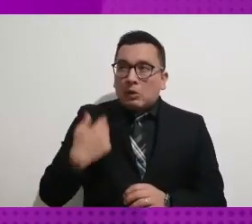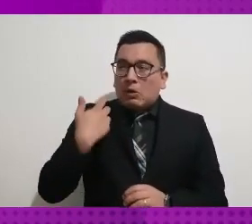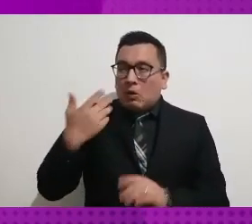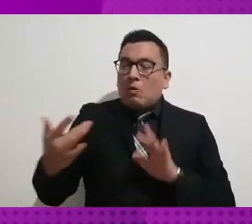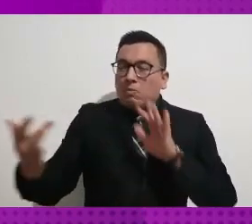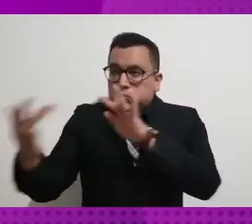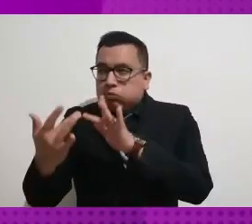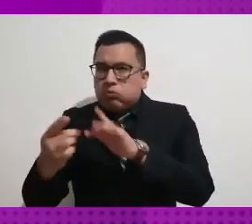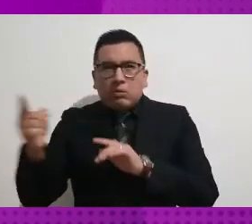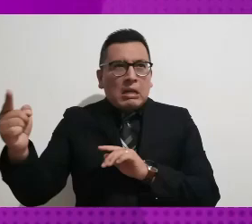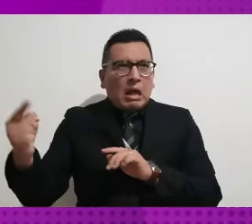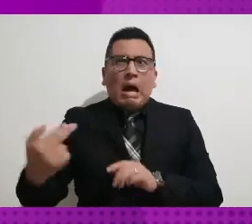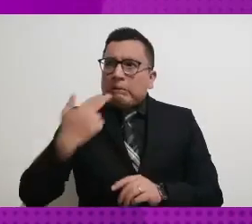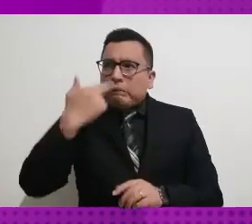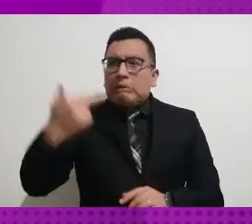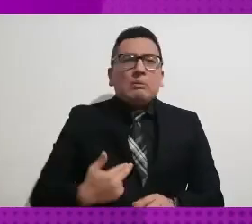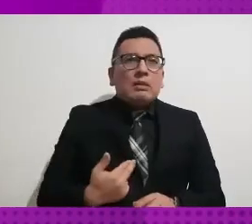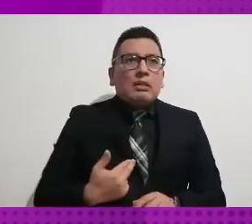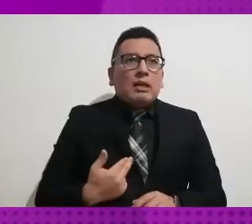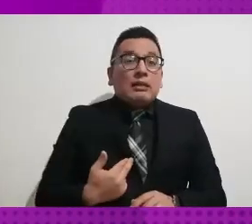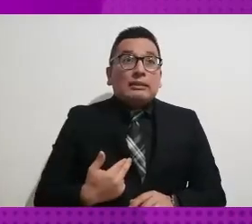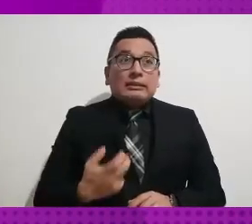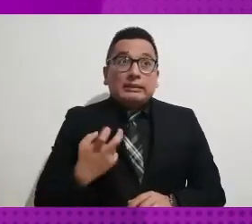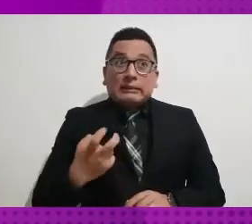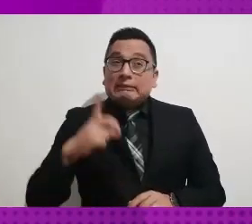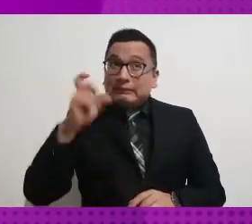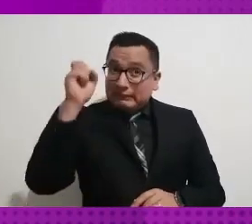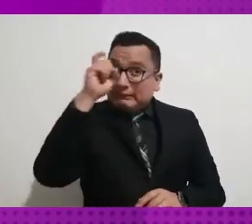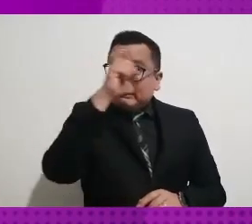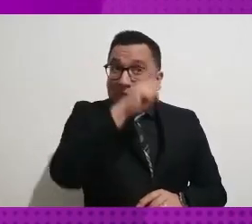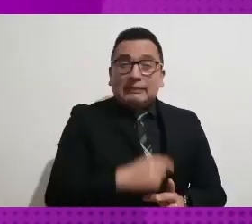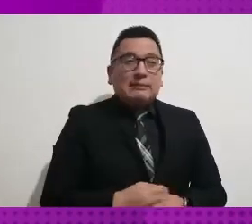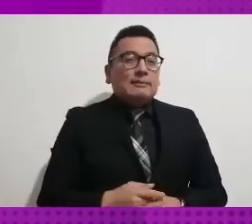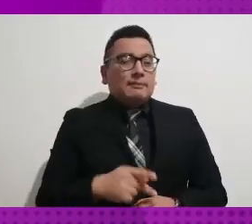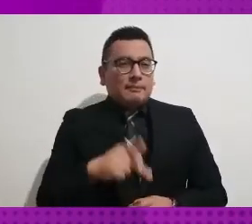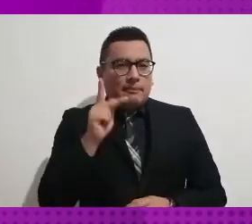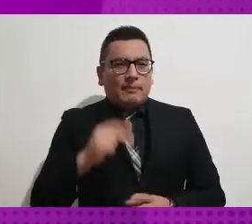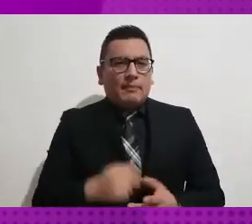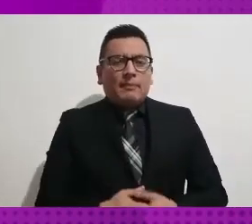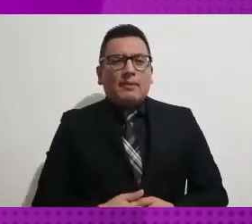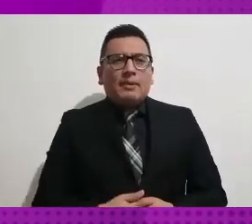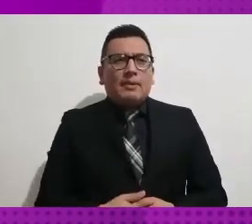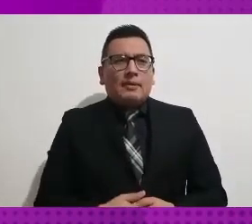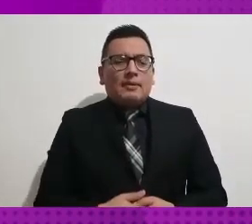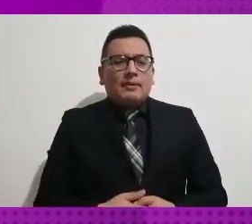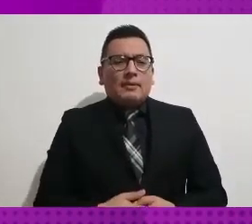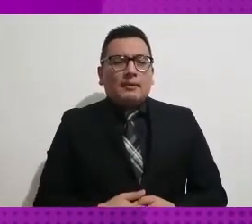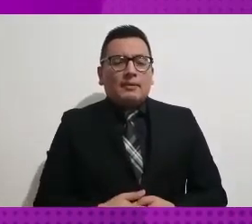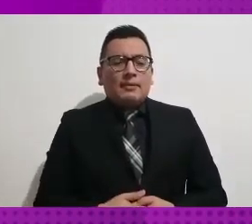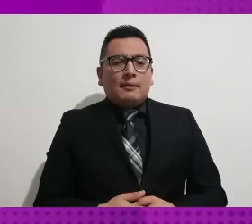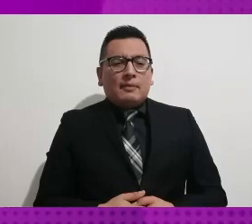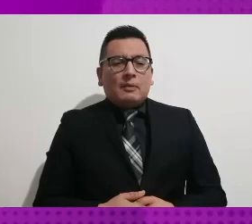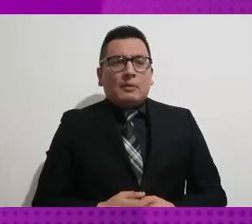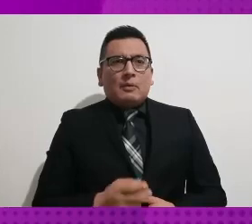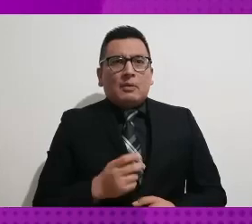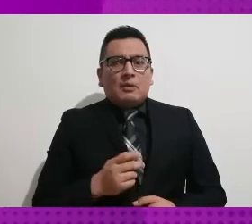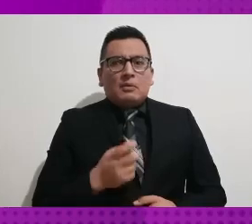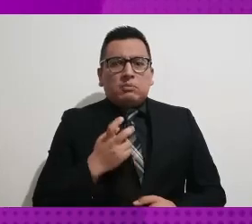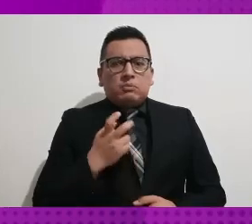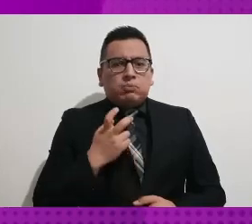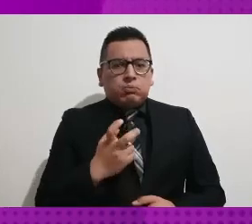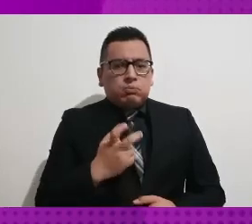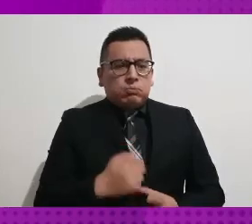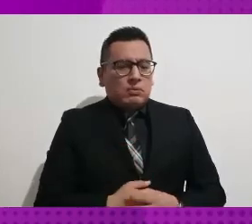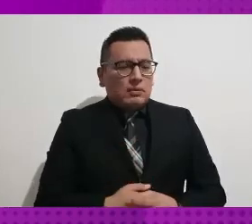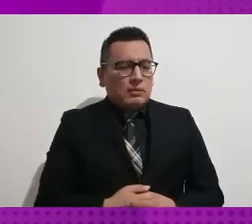es una de las mayores dificultades, pero que llega a ser, vaya, un reto y que finalmente